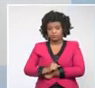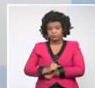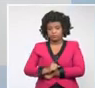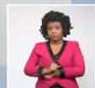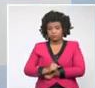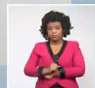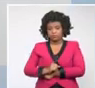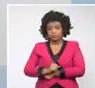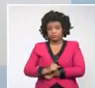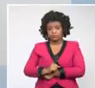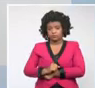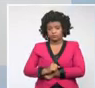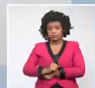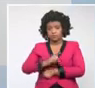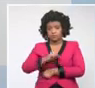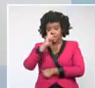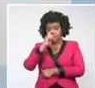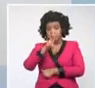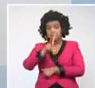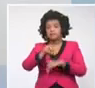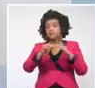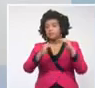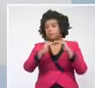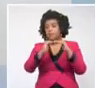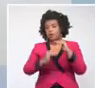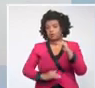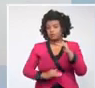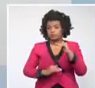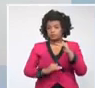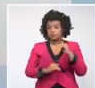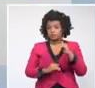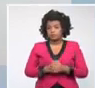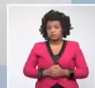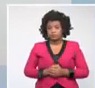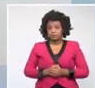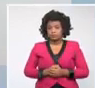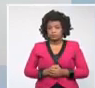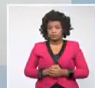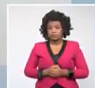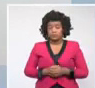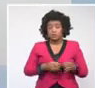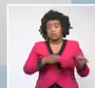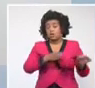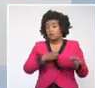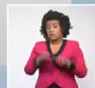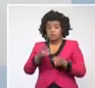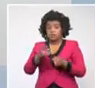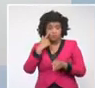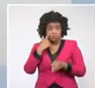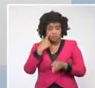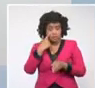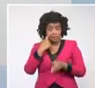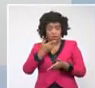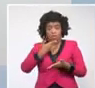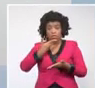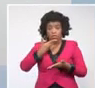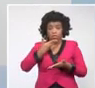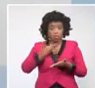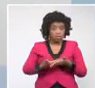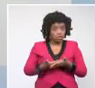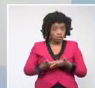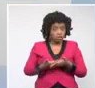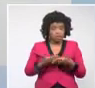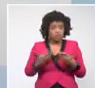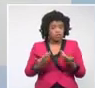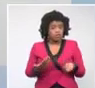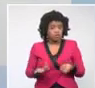tienen menos de 20 años de edad. Y lo que es todavía más significativo desde el punto de vista de